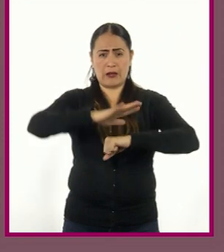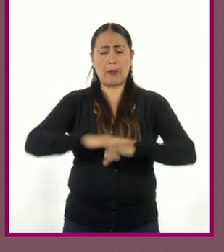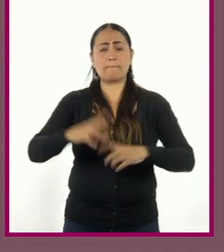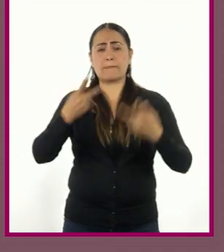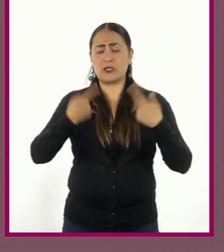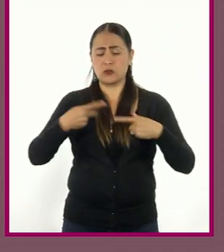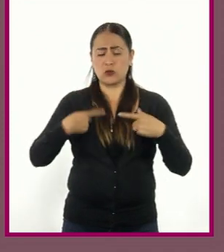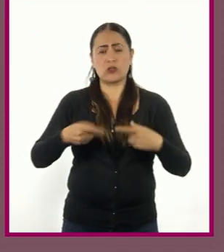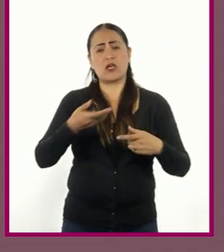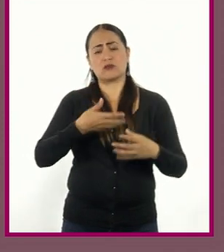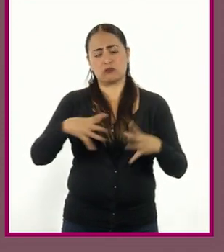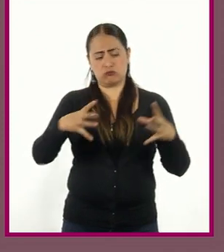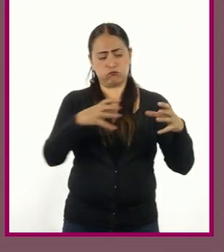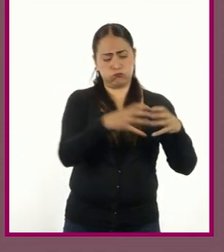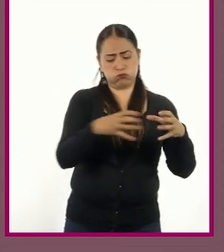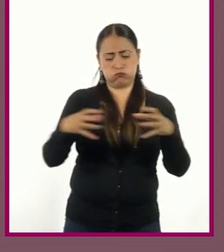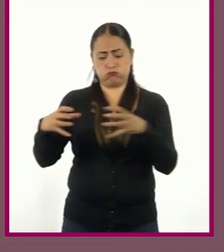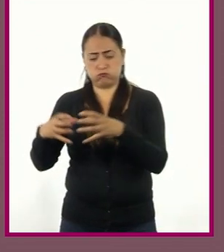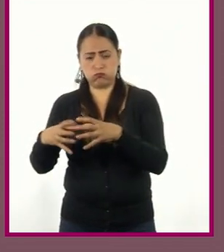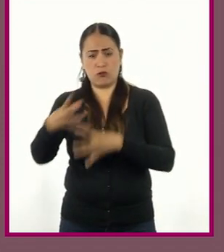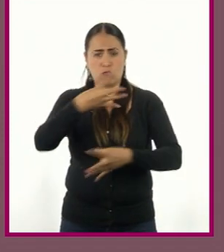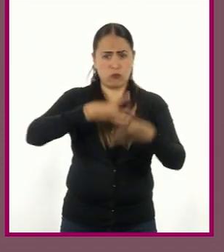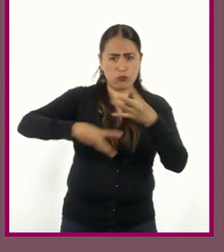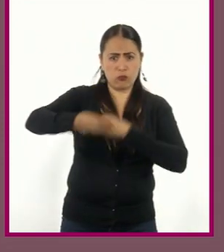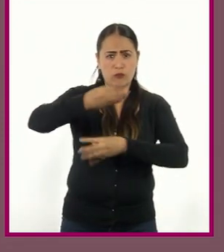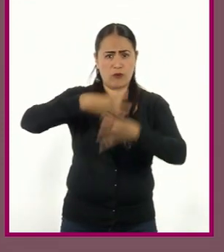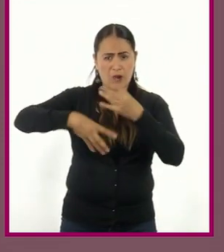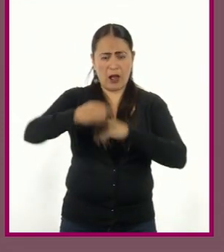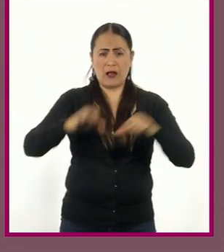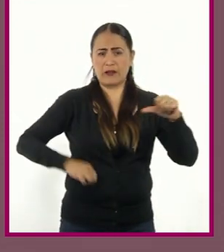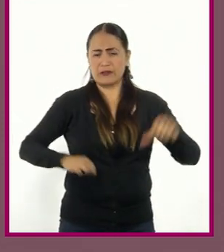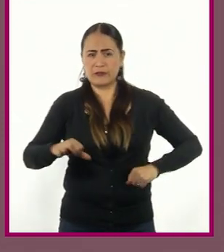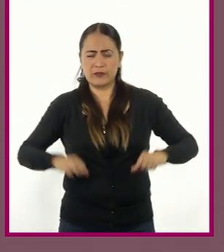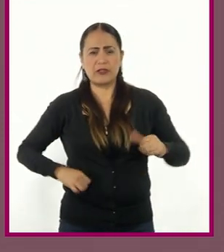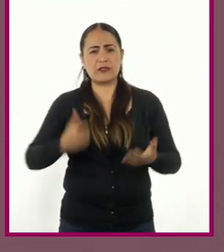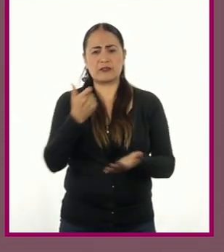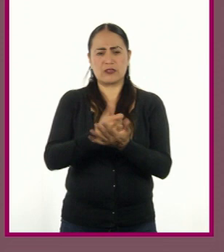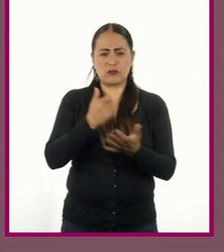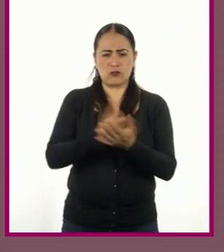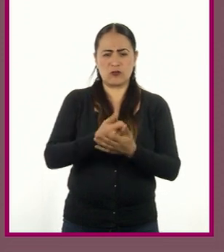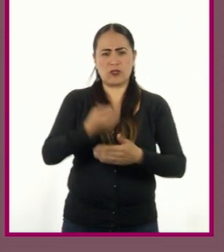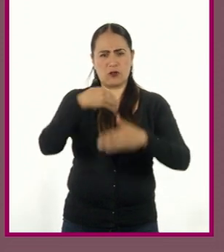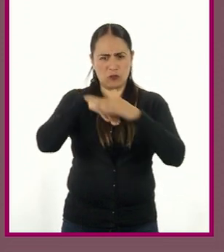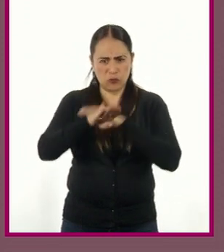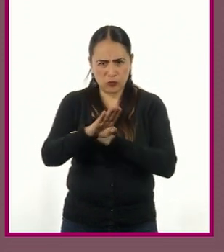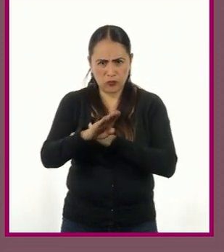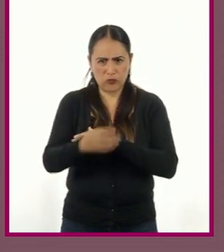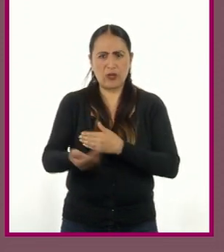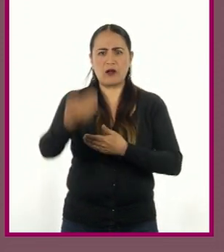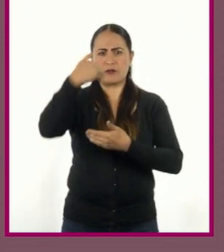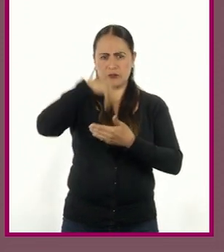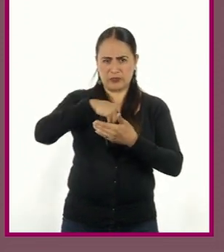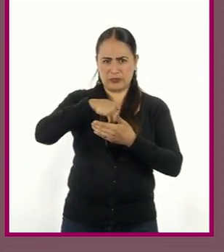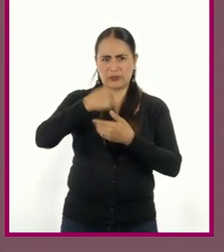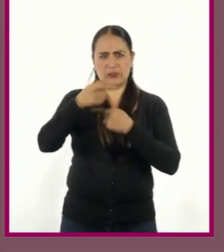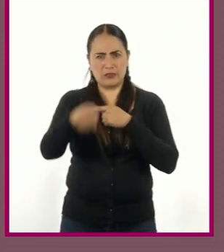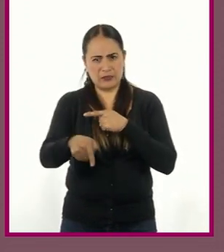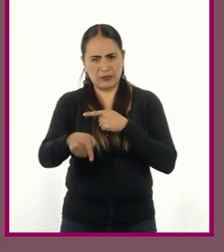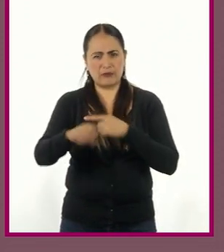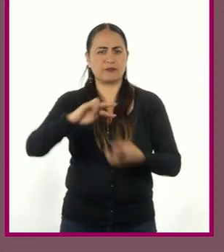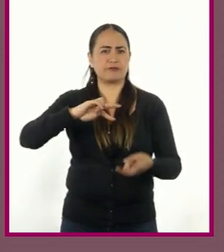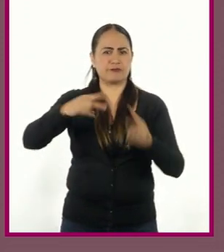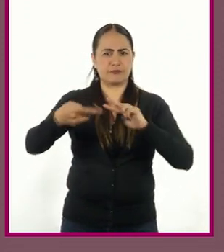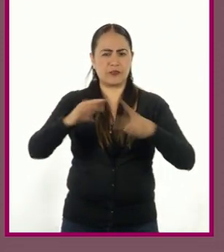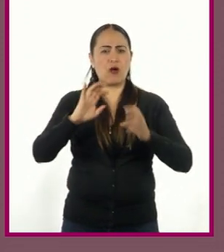constante relación. Debido a las actividades económicas, el cruce frecuente de la frontera y los lazos familiares que se llegan a